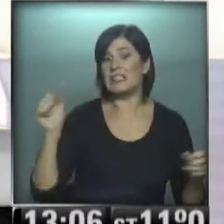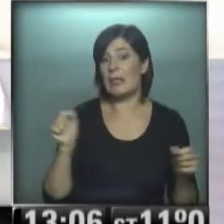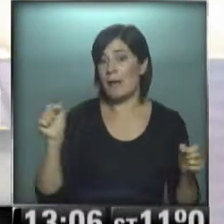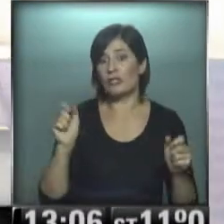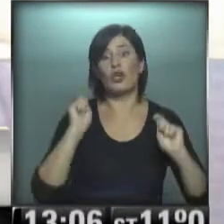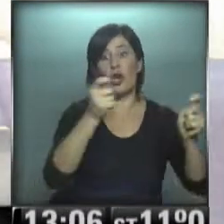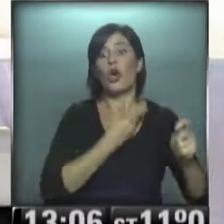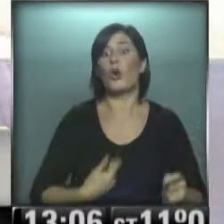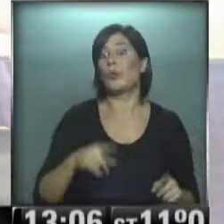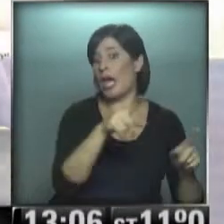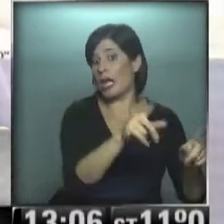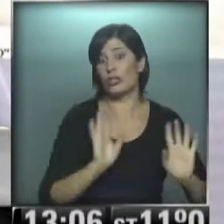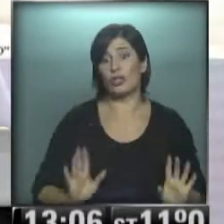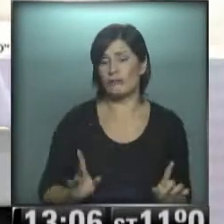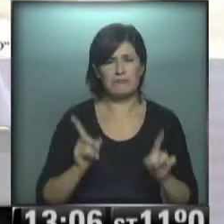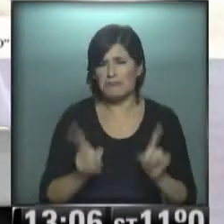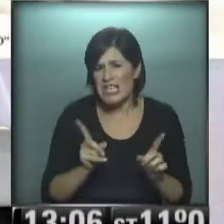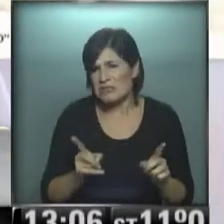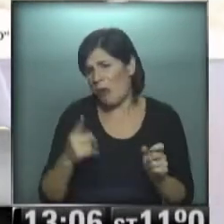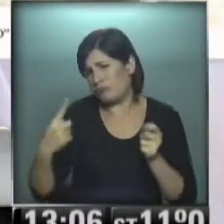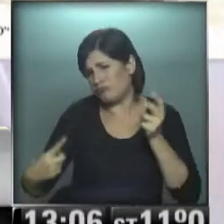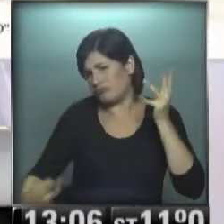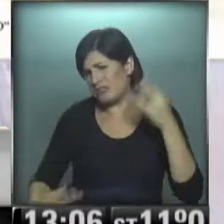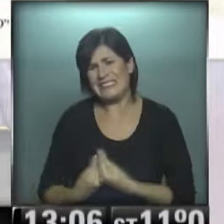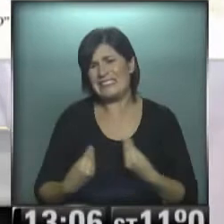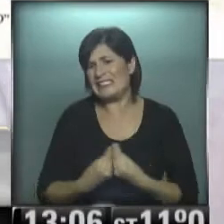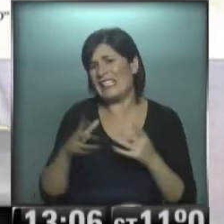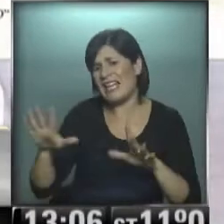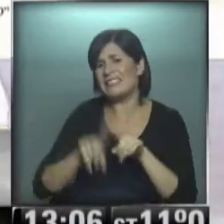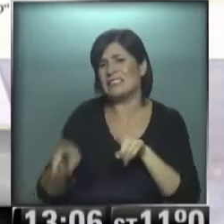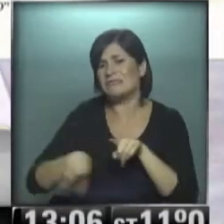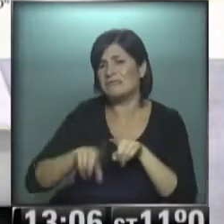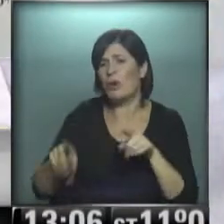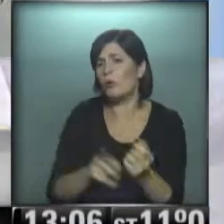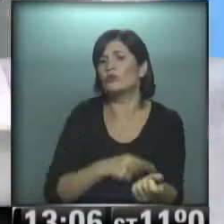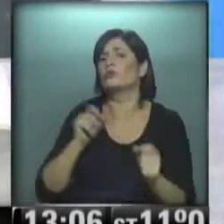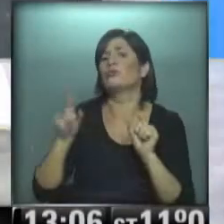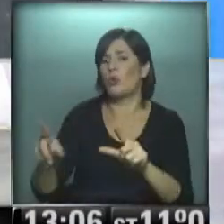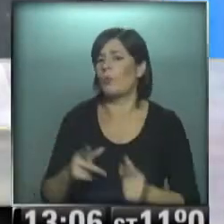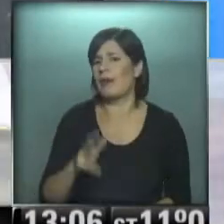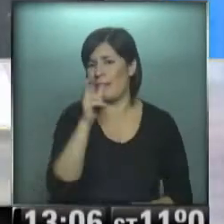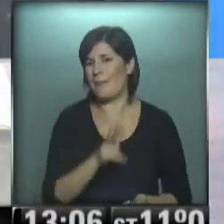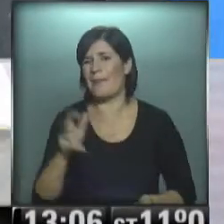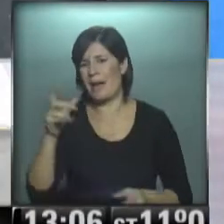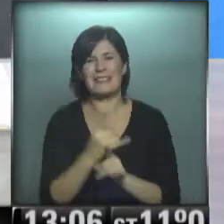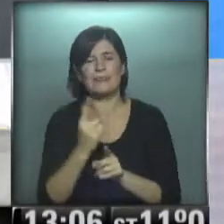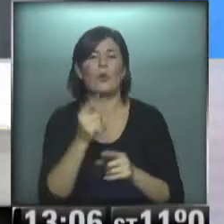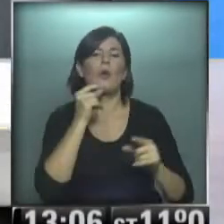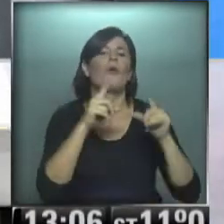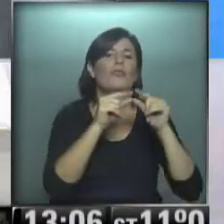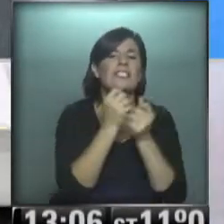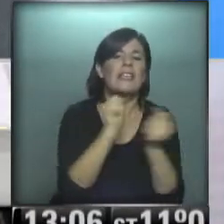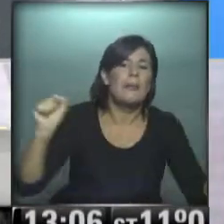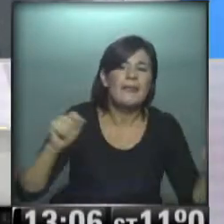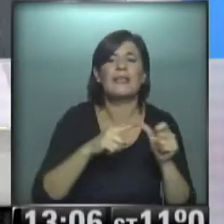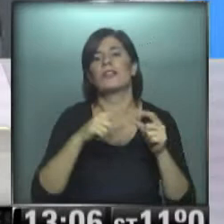nacional. Una carta como tantas otras envía la Santa Sede a los países en su independencia o en fechas